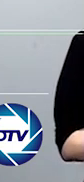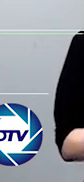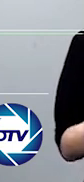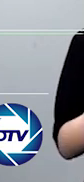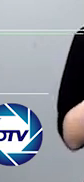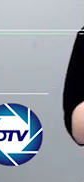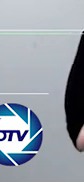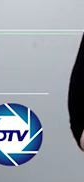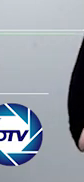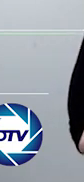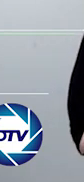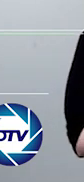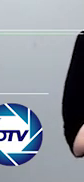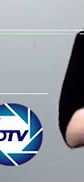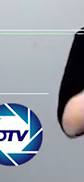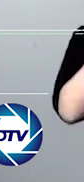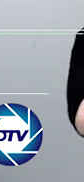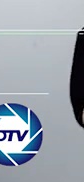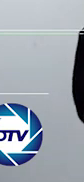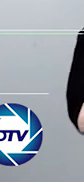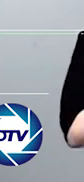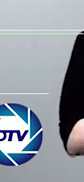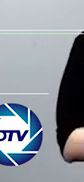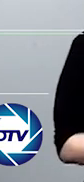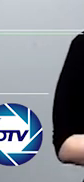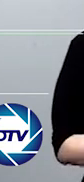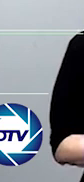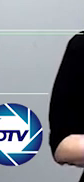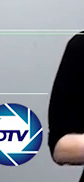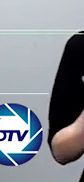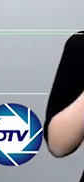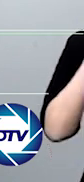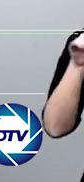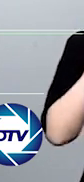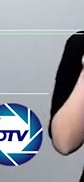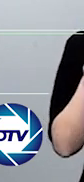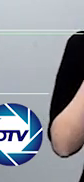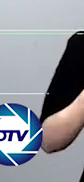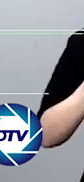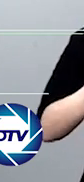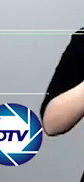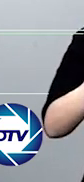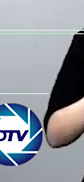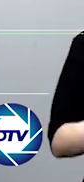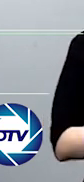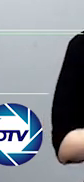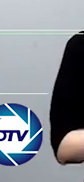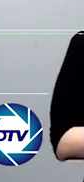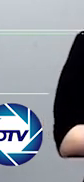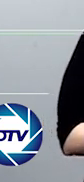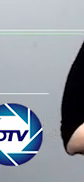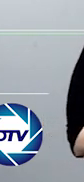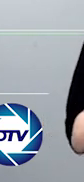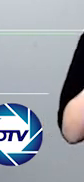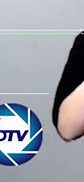recordemos, muchas veces estos fiscales nombrados a dedito directamente por estos políticos empezaran a hacer su trabajo y actuar. ¿Por qué?